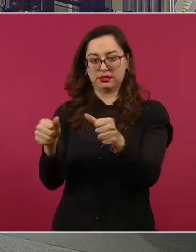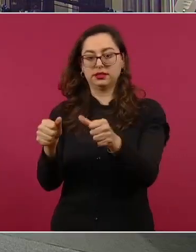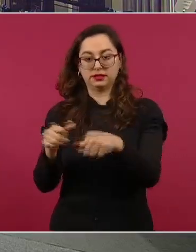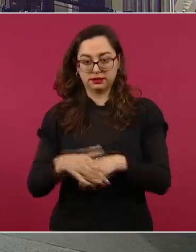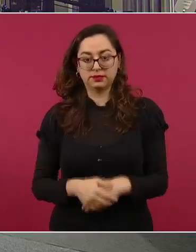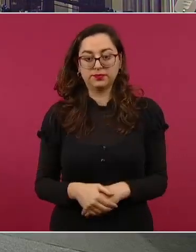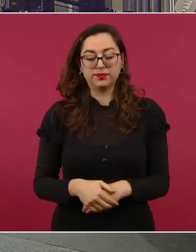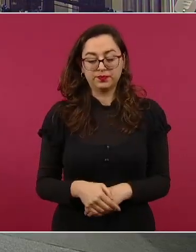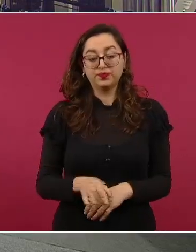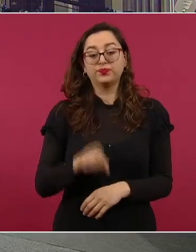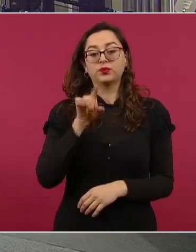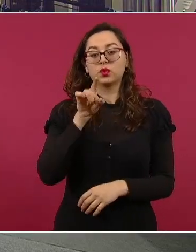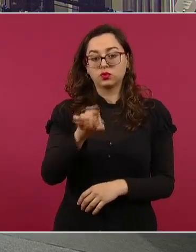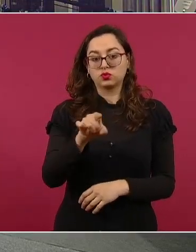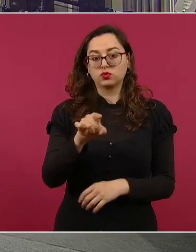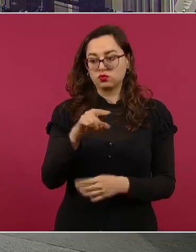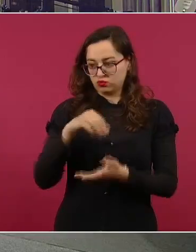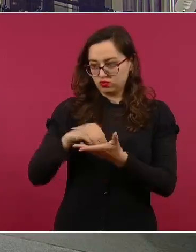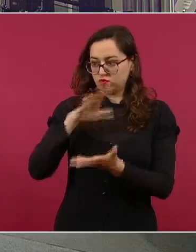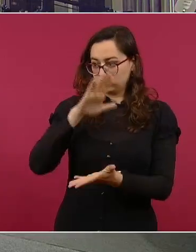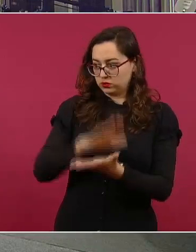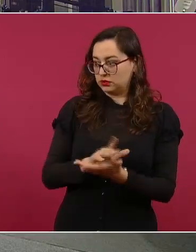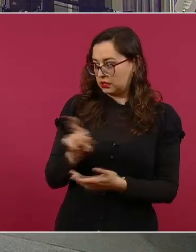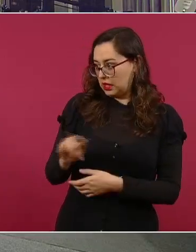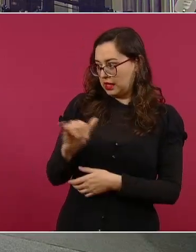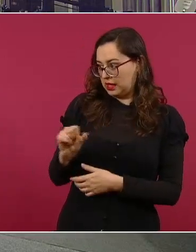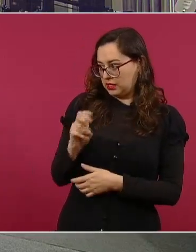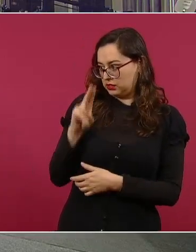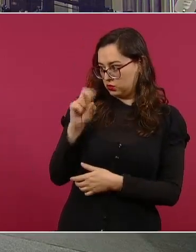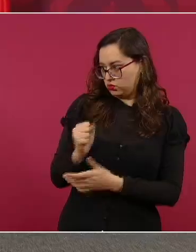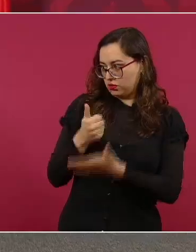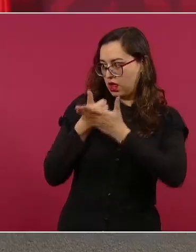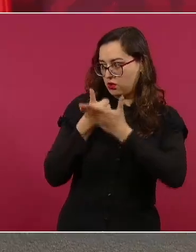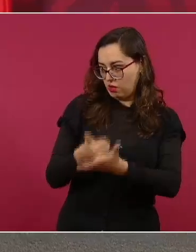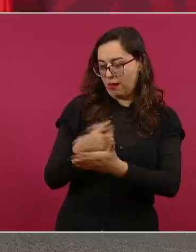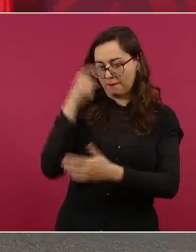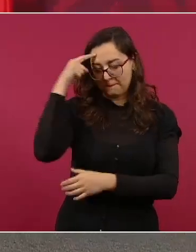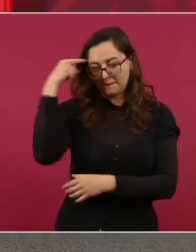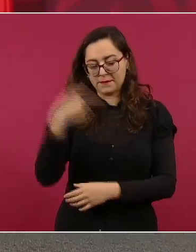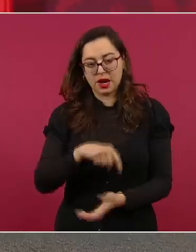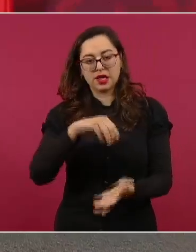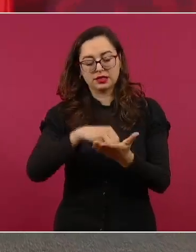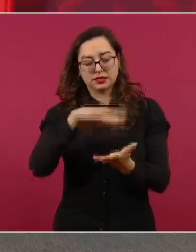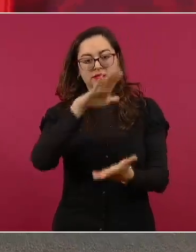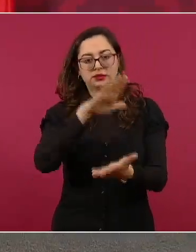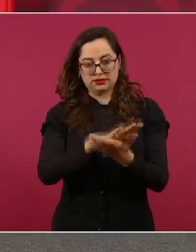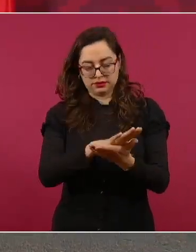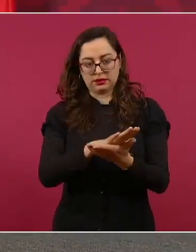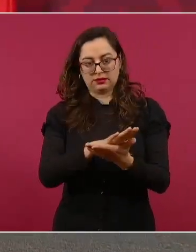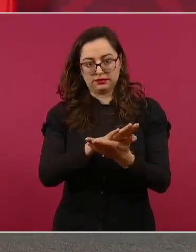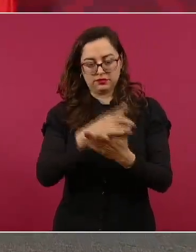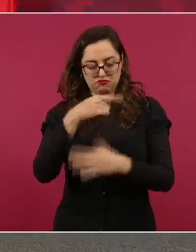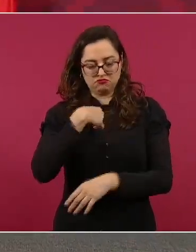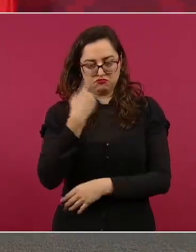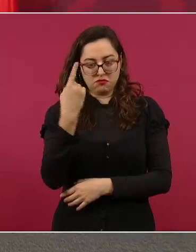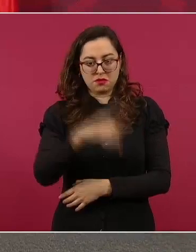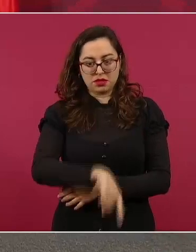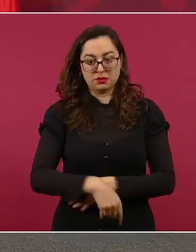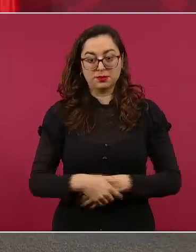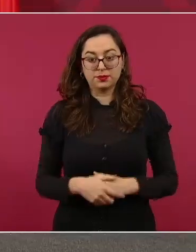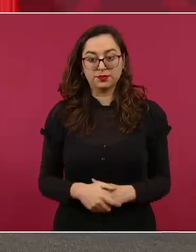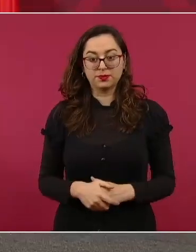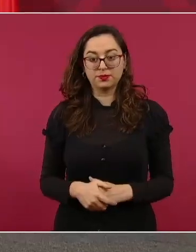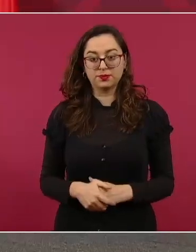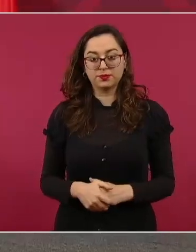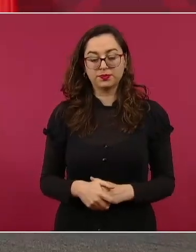la comunicación con Encinas y él los va a recibir de mi parte, ¿sí? A